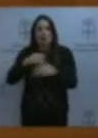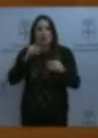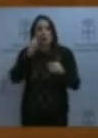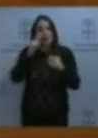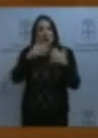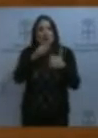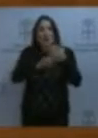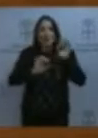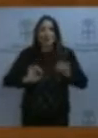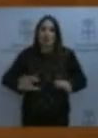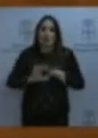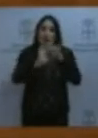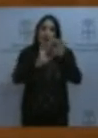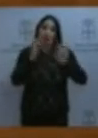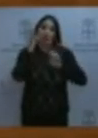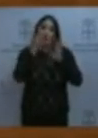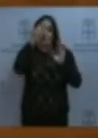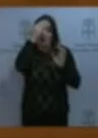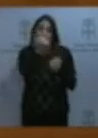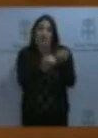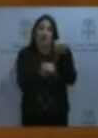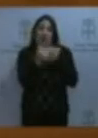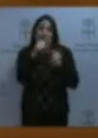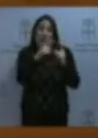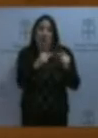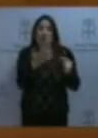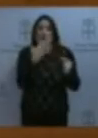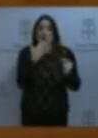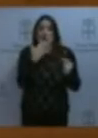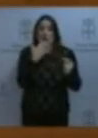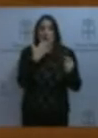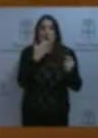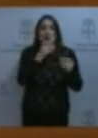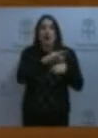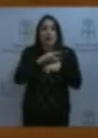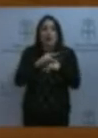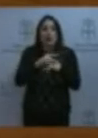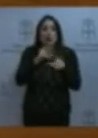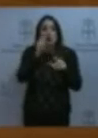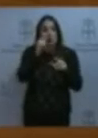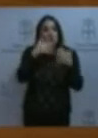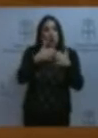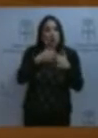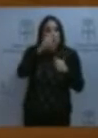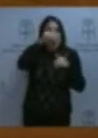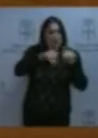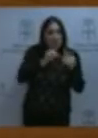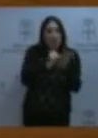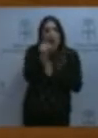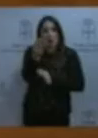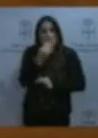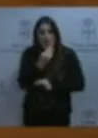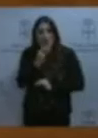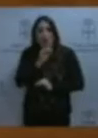en relación con las principales actividades económicas asturianas, tales como itinerarios de turismo industrial minero, agroalimentario